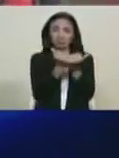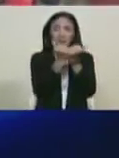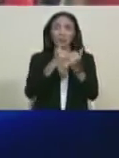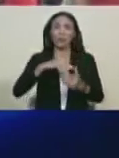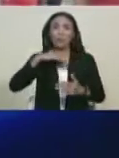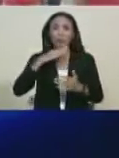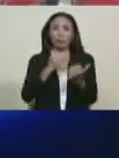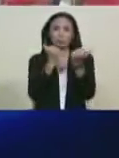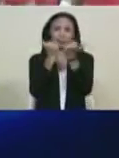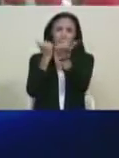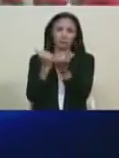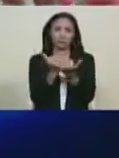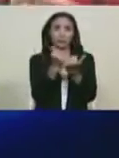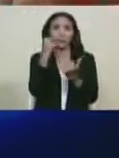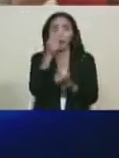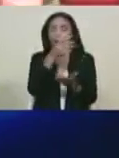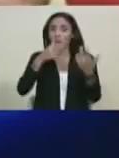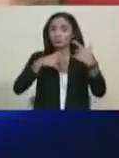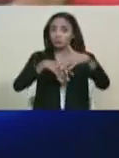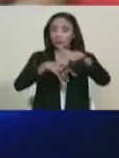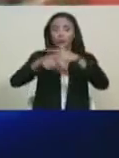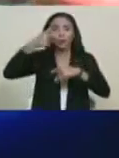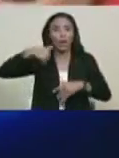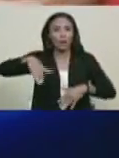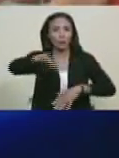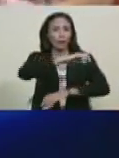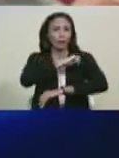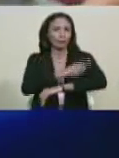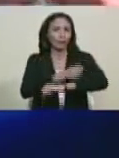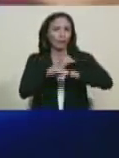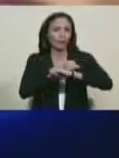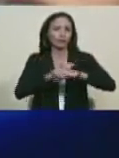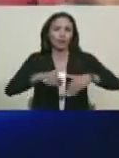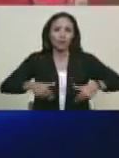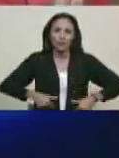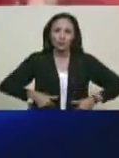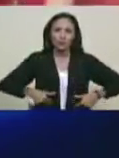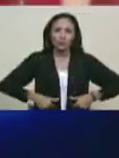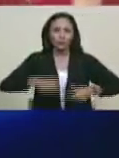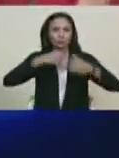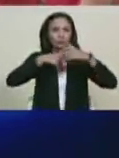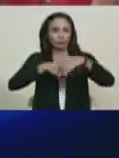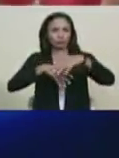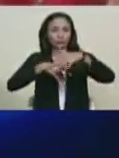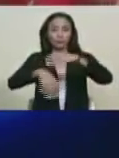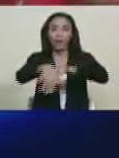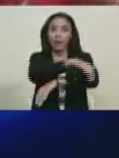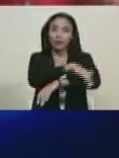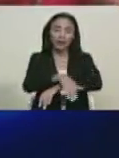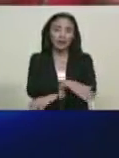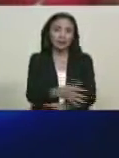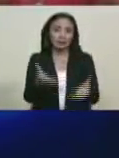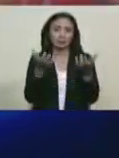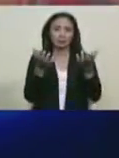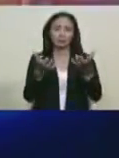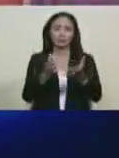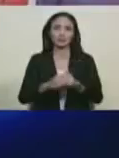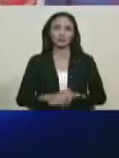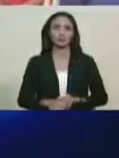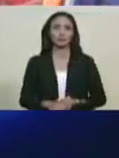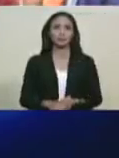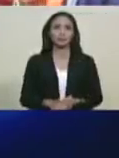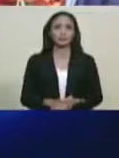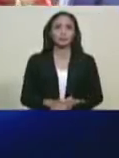el pueblo con su fuerza su músculo y su poder en la calle en la calle pueblo en la calle